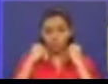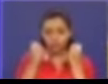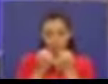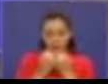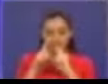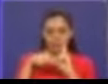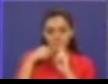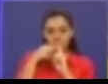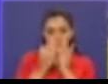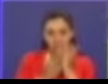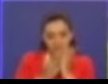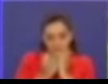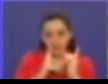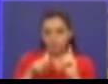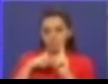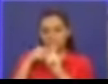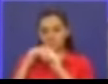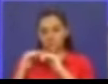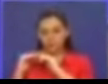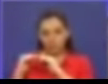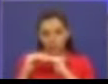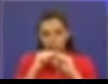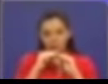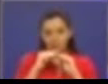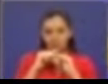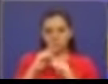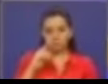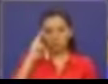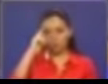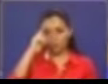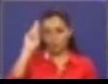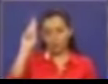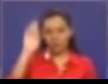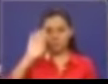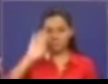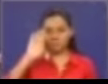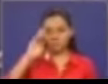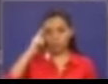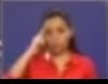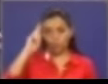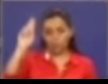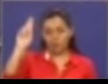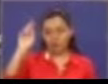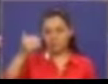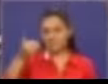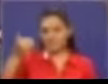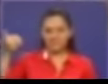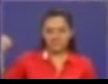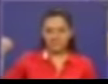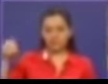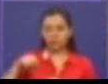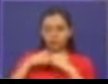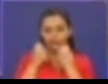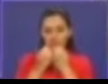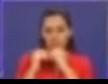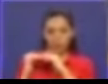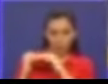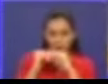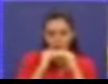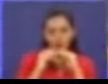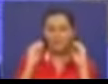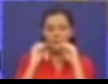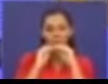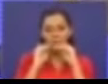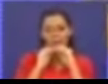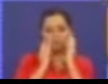servicios, equidad, con todo respeto, Uruguay está muy lejos. Entonces, Uruguay es la sociedad más equitativa, con mejores servicios,